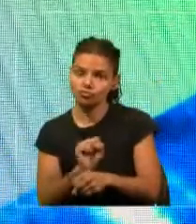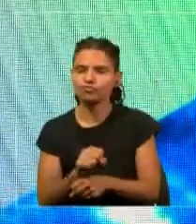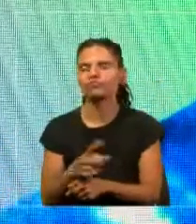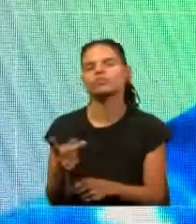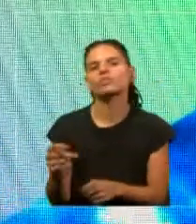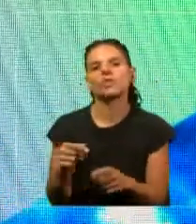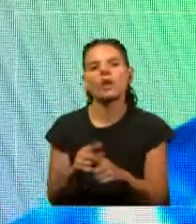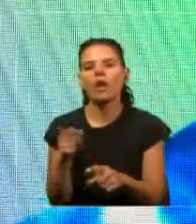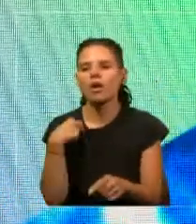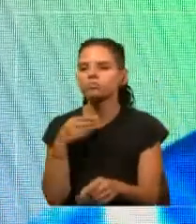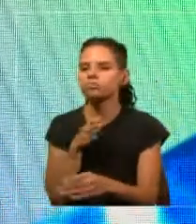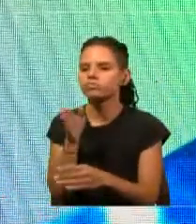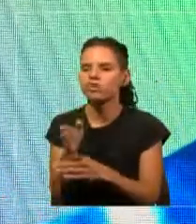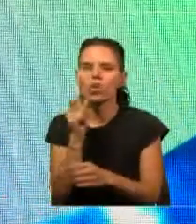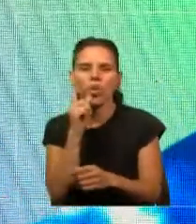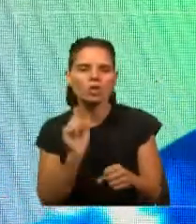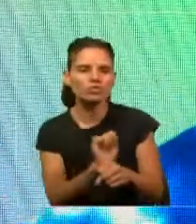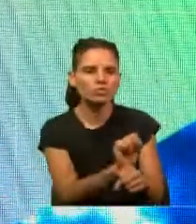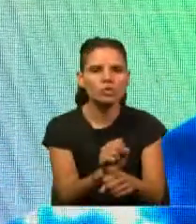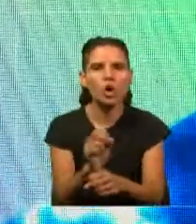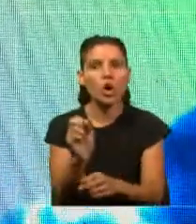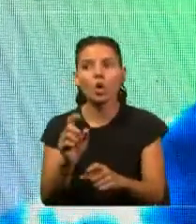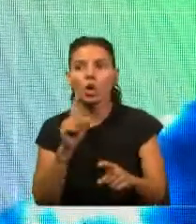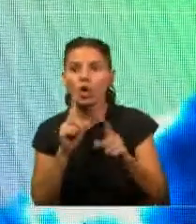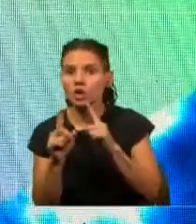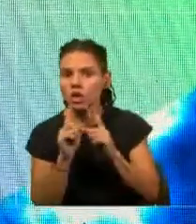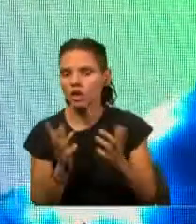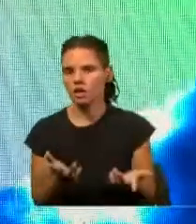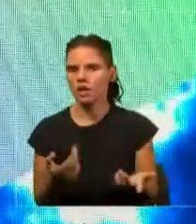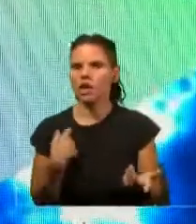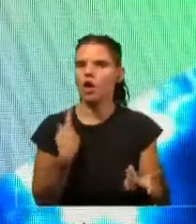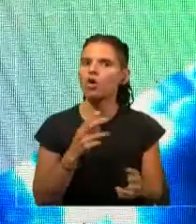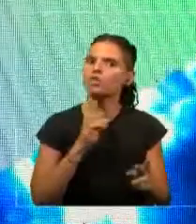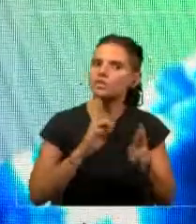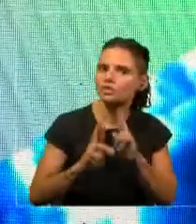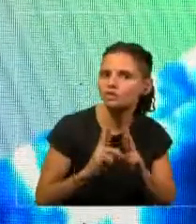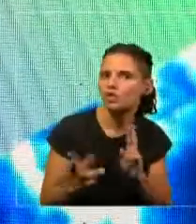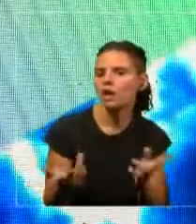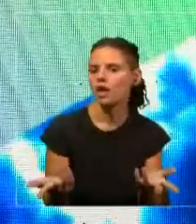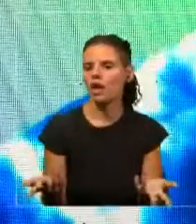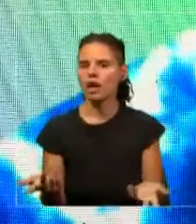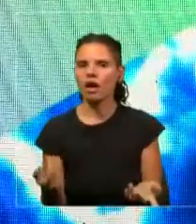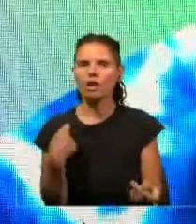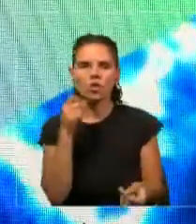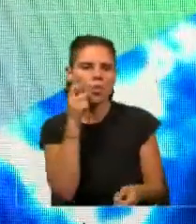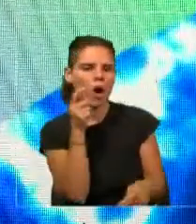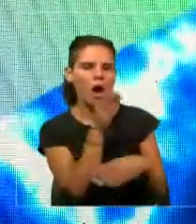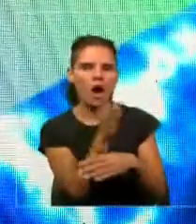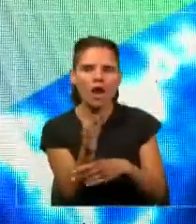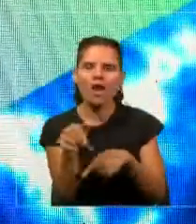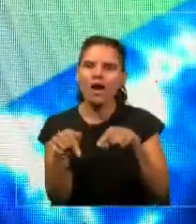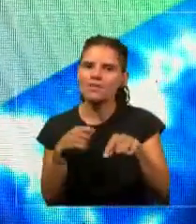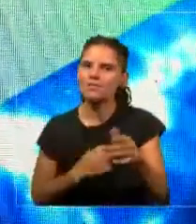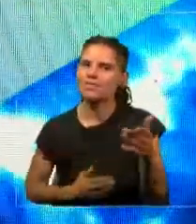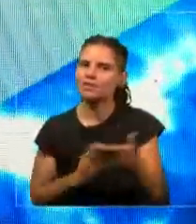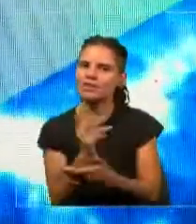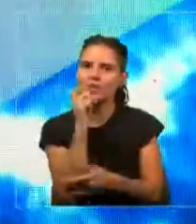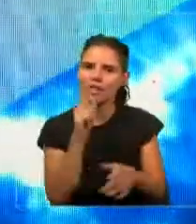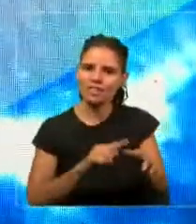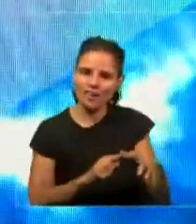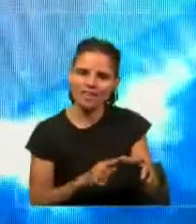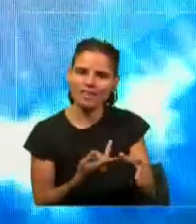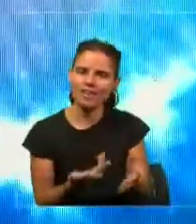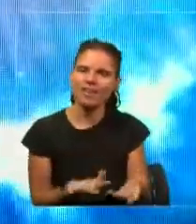hotel, va a convenir, o tal restaurante. Era el inicio de la técnica que se erigía